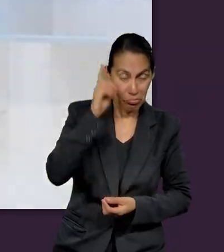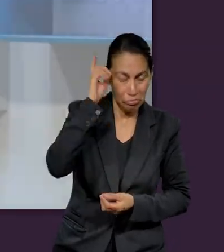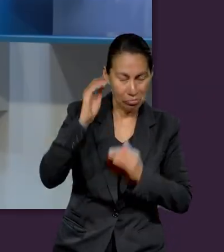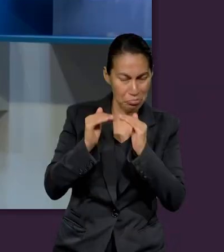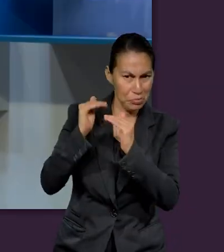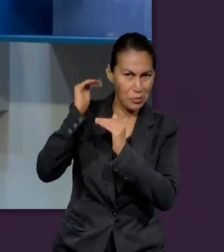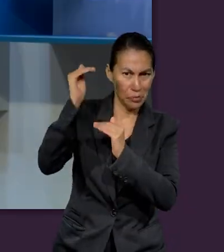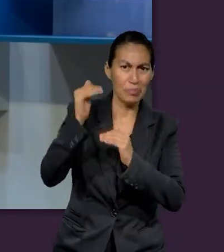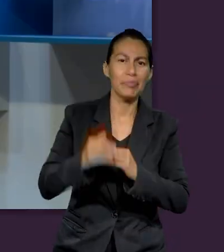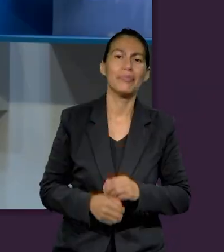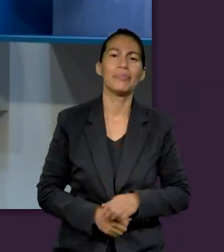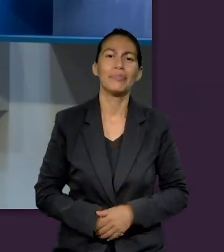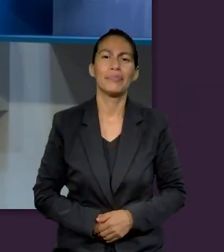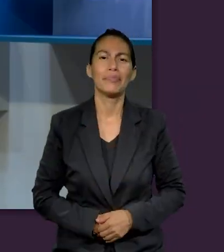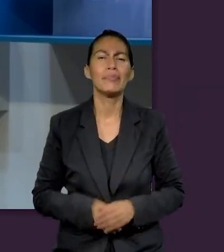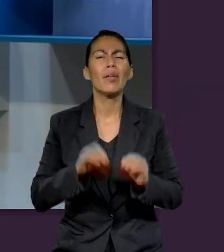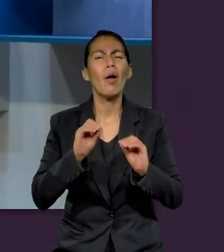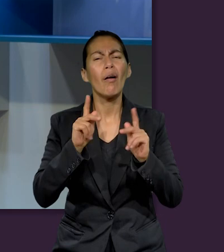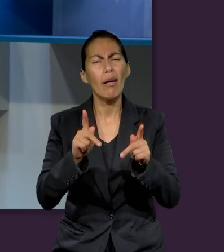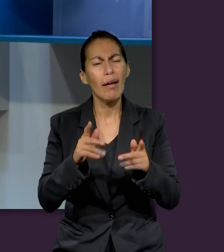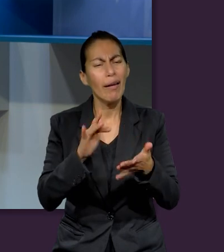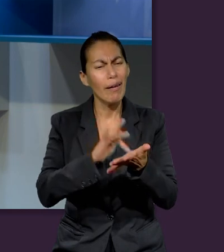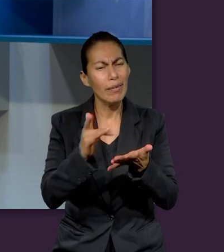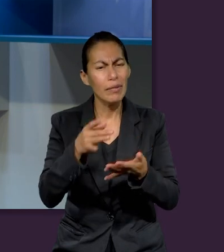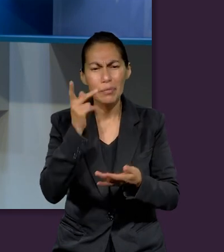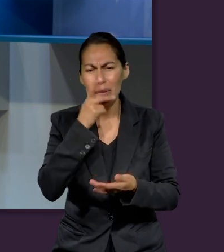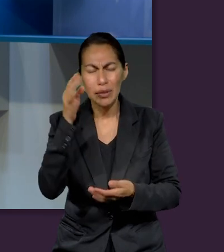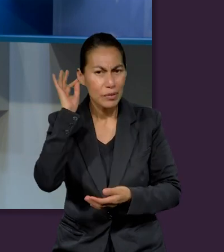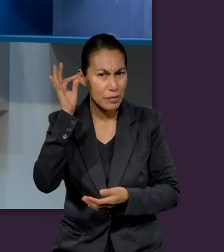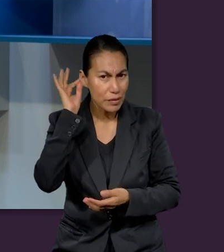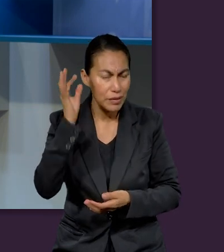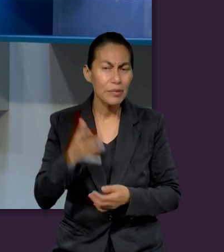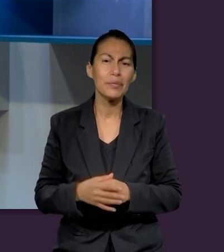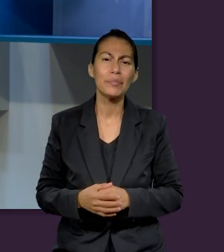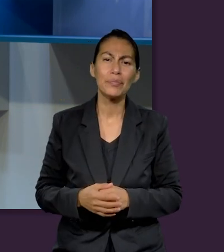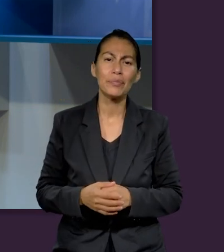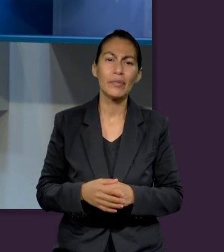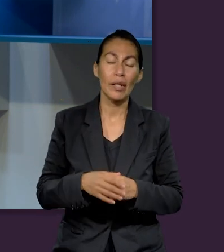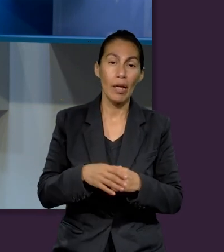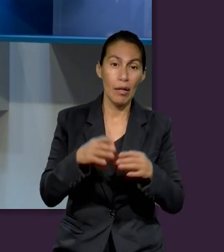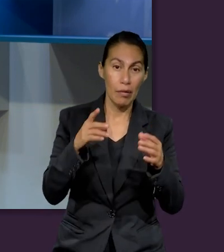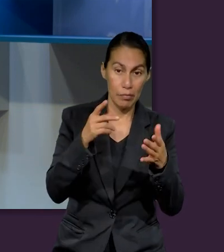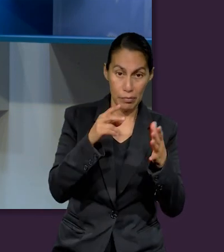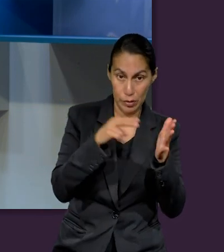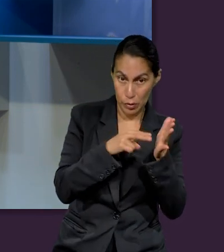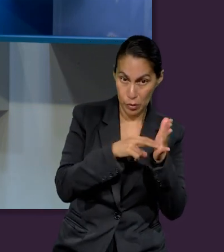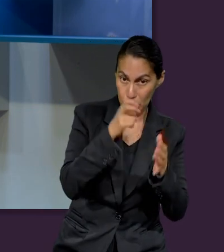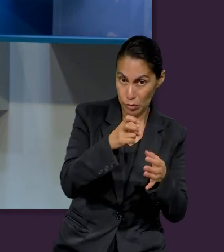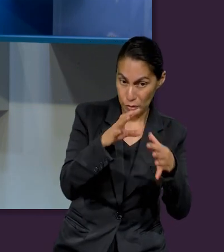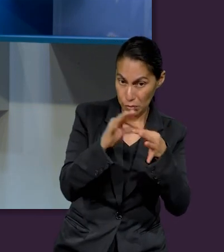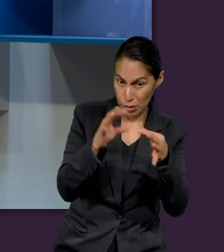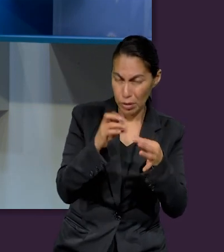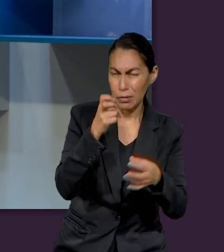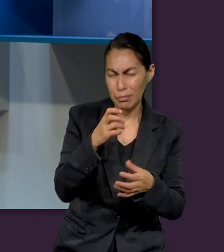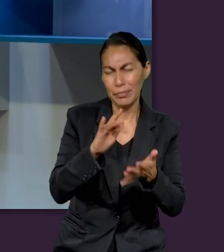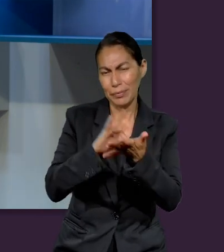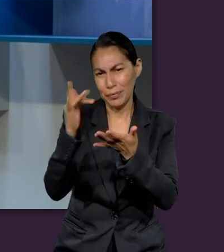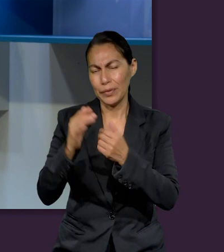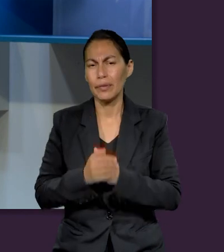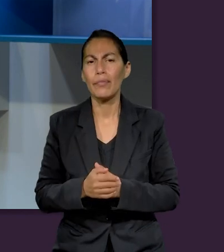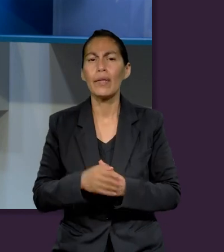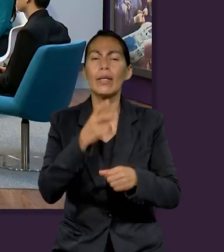bien gracias al pastor fiberto grajeda por aclararnos que estos pasajes tan importante saben que a mí me llama la atención